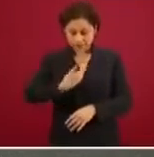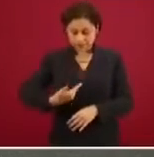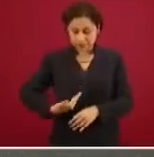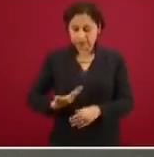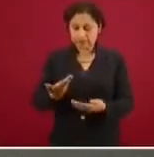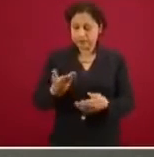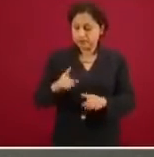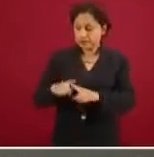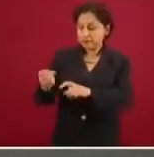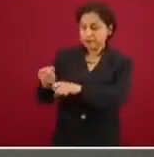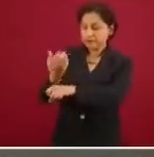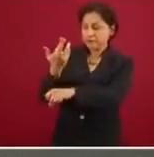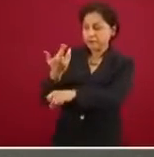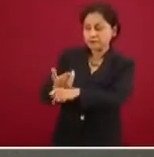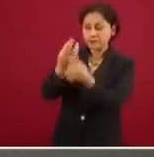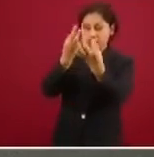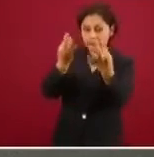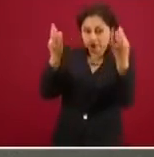secretario de Salud, canciller,